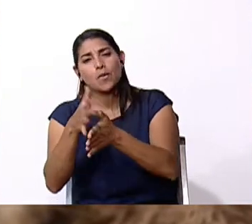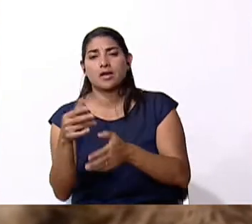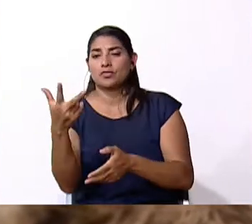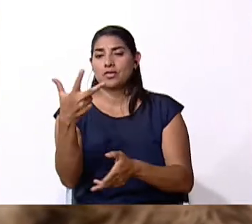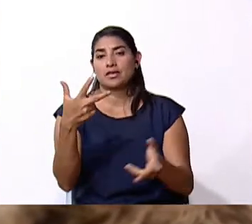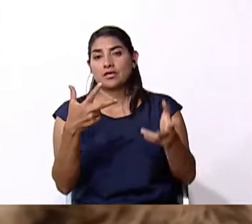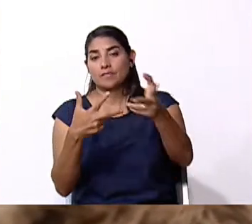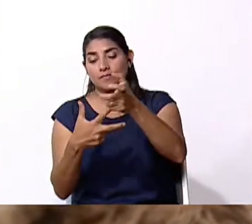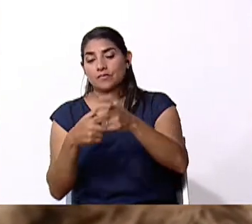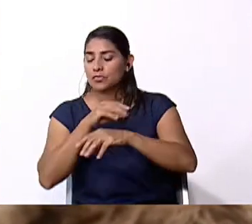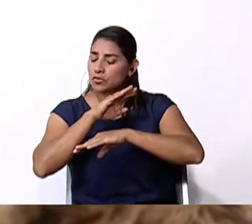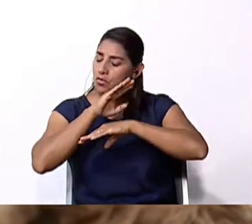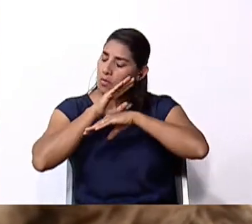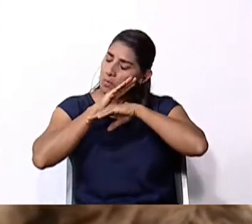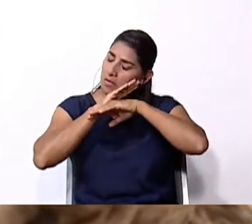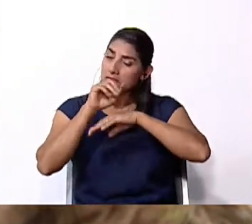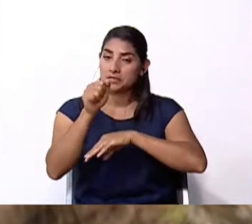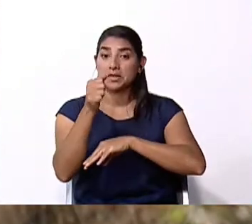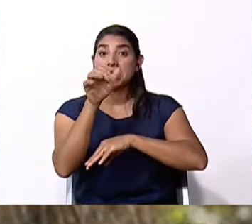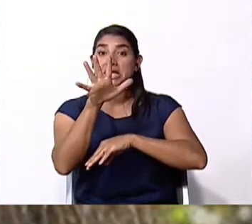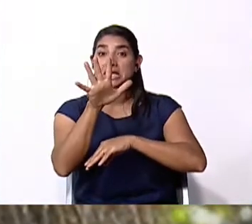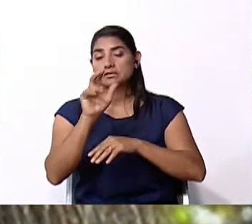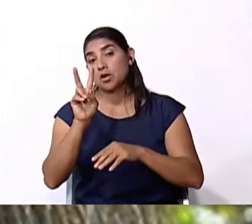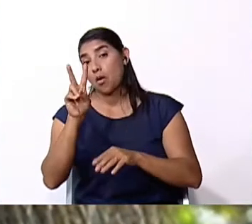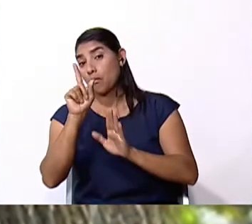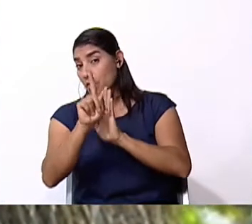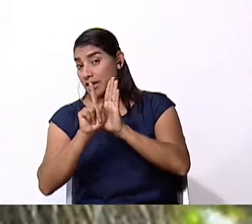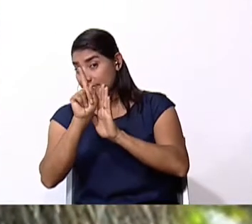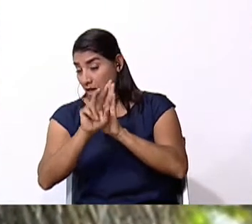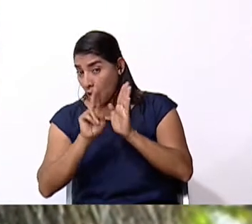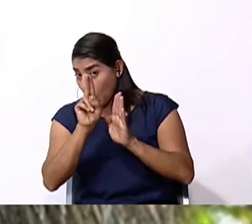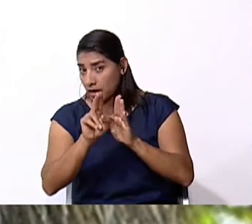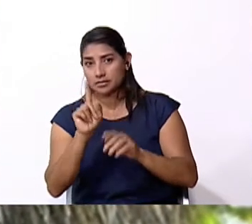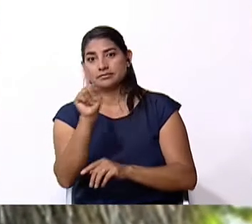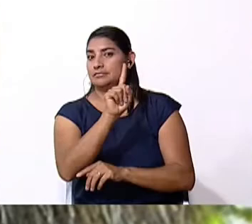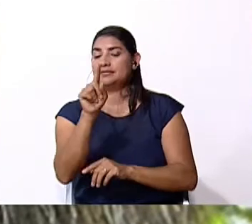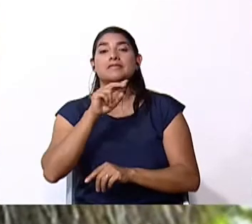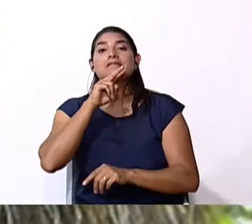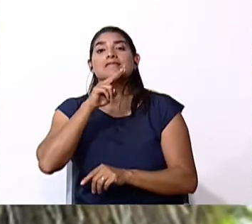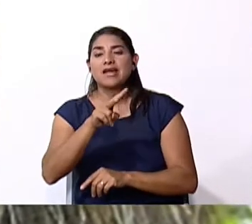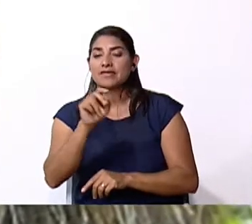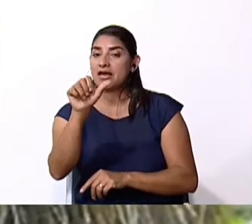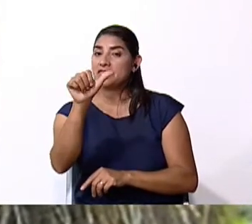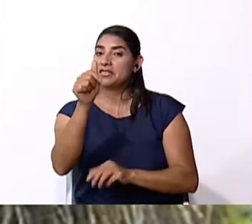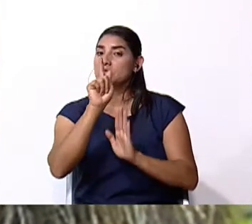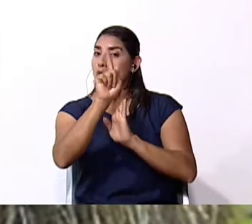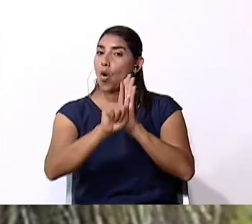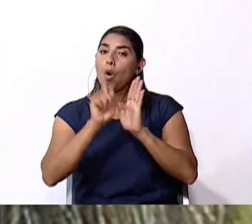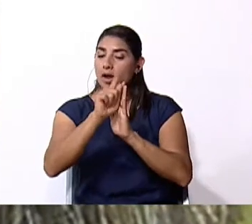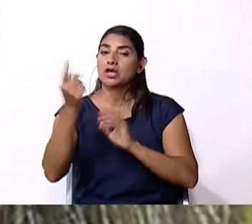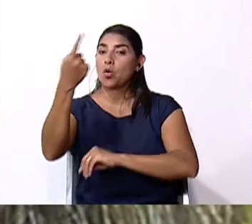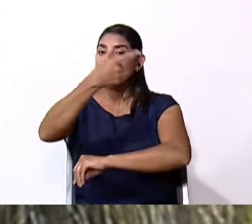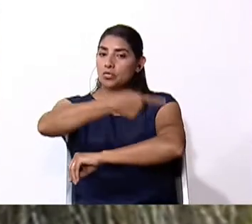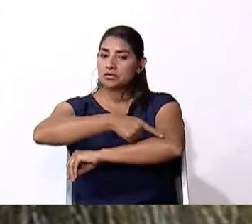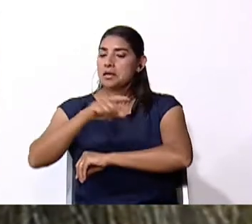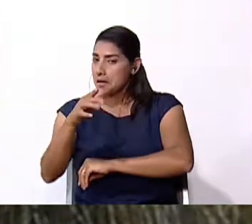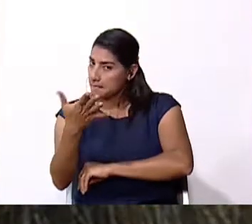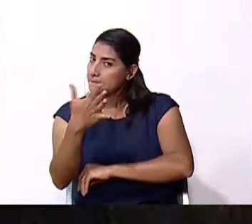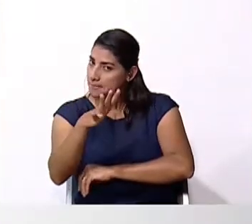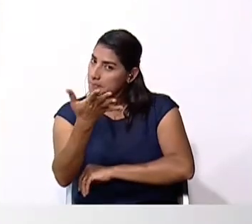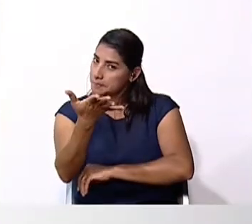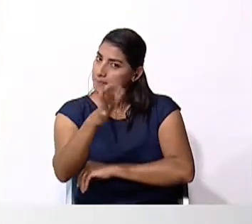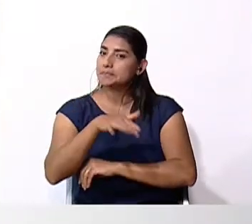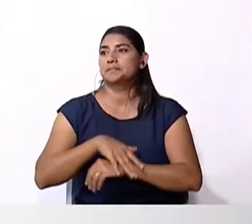dedos dormían de 15 a 20 horas. Pero la verdad es que duermen 10 horas diarias